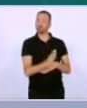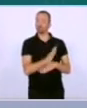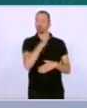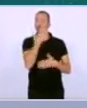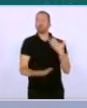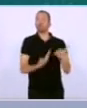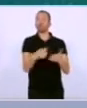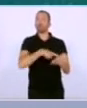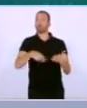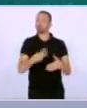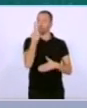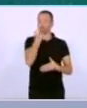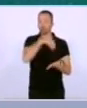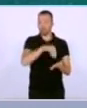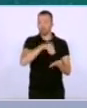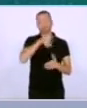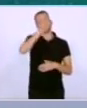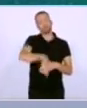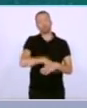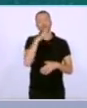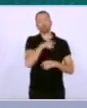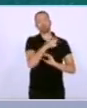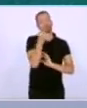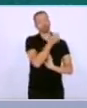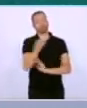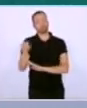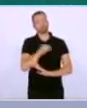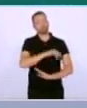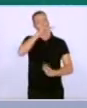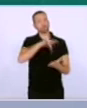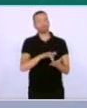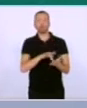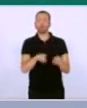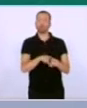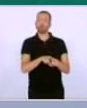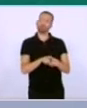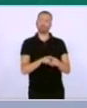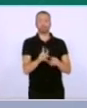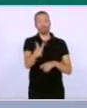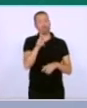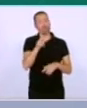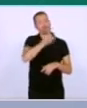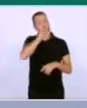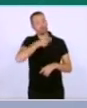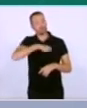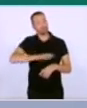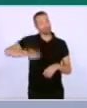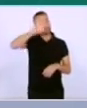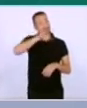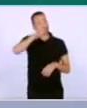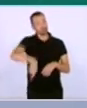cuando incumplió o vulneró los derechos de todos los españoles pues recurrimos al tribunal